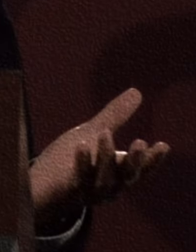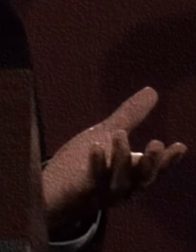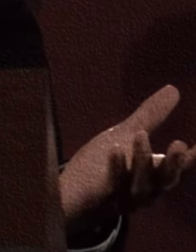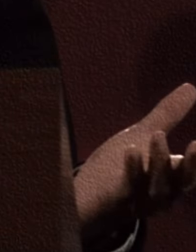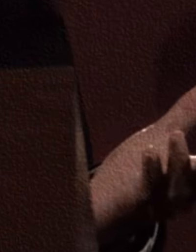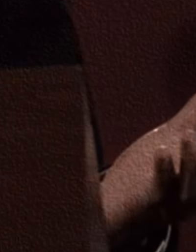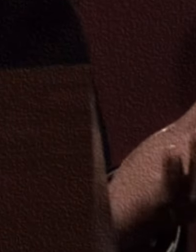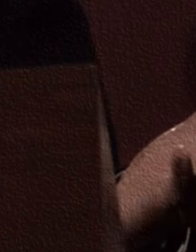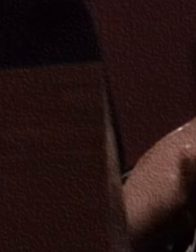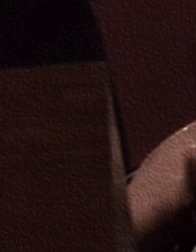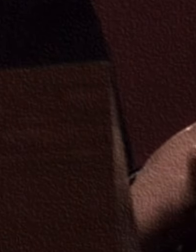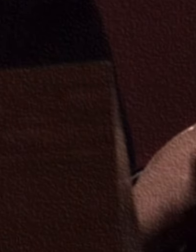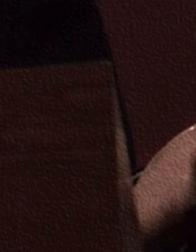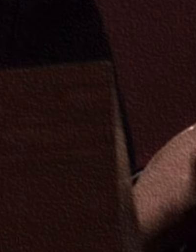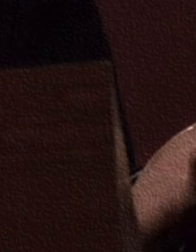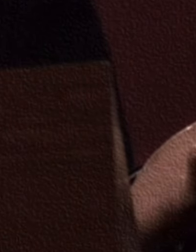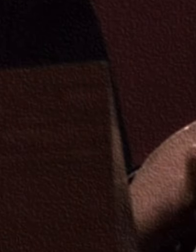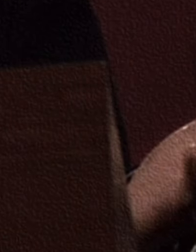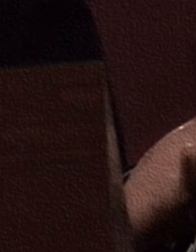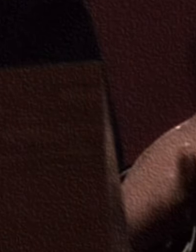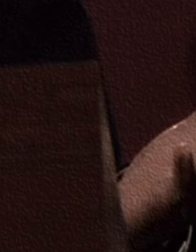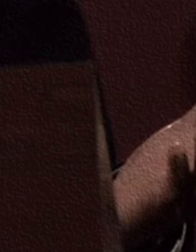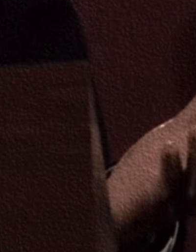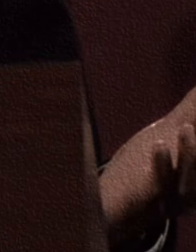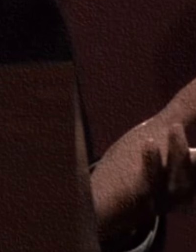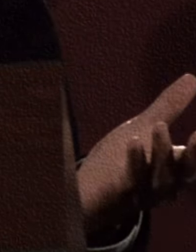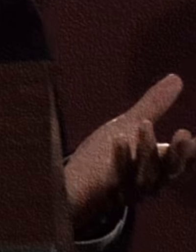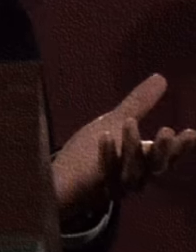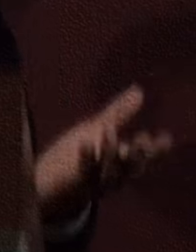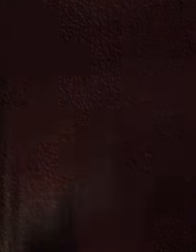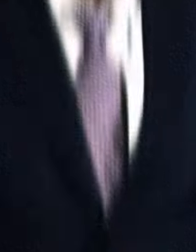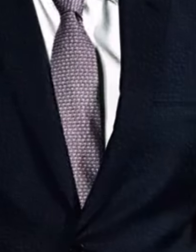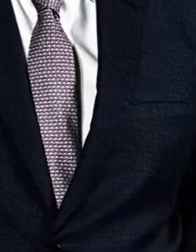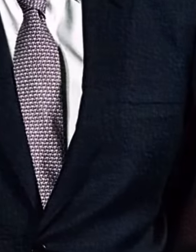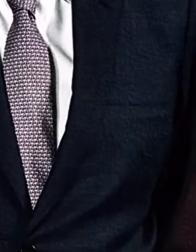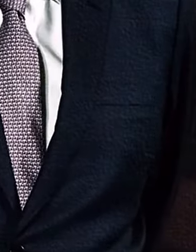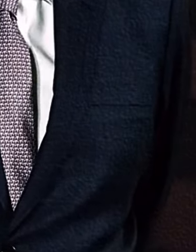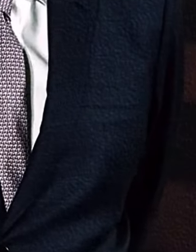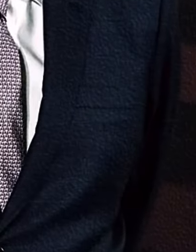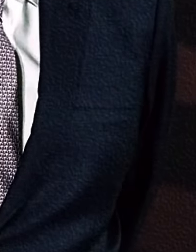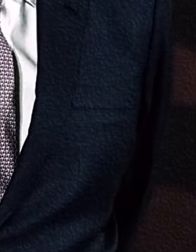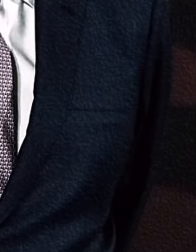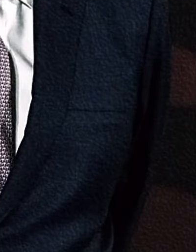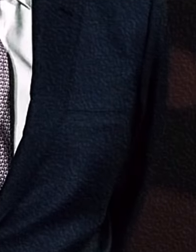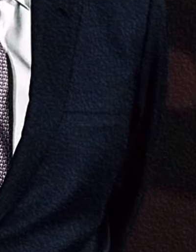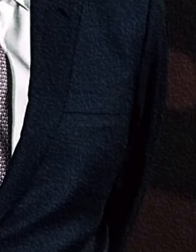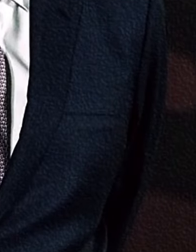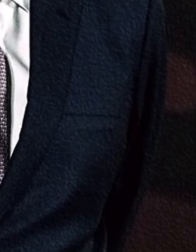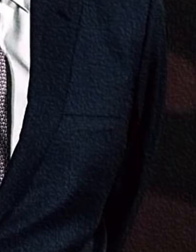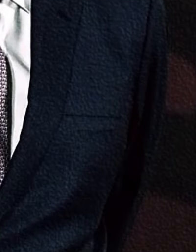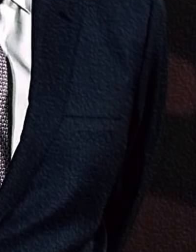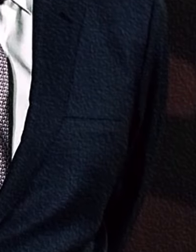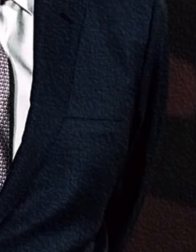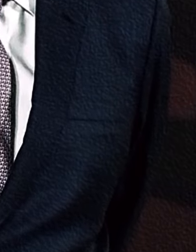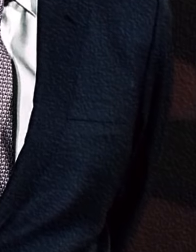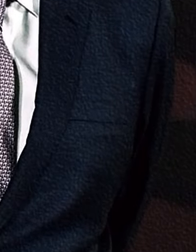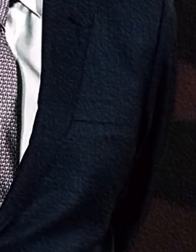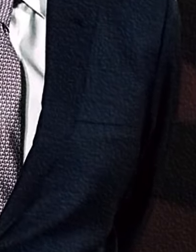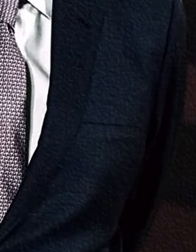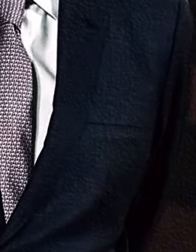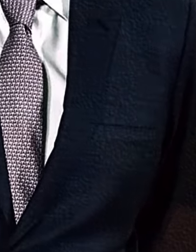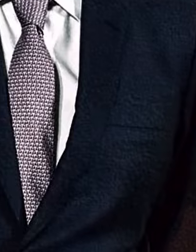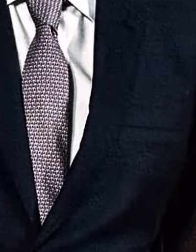obstante, rechazó dar a conocer información una vez concluido el encuentro. Vamos a platicar y a comer, vamos a tratar el tema de la transición,